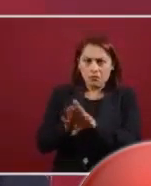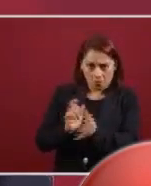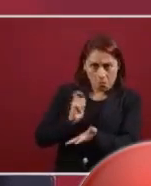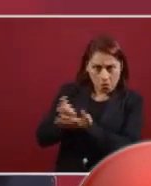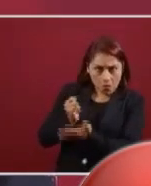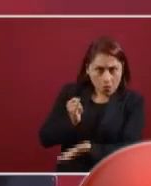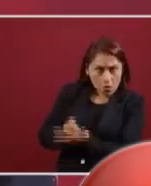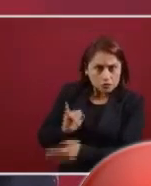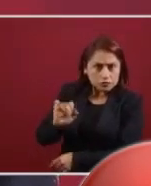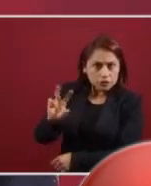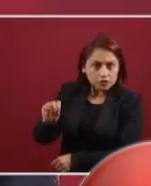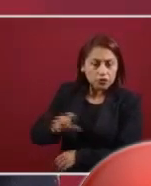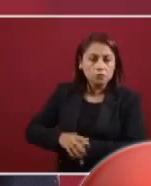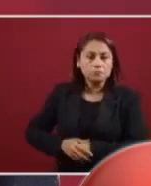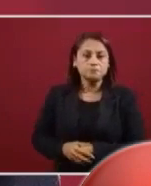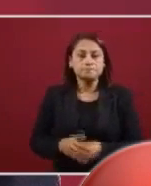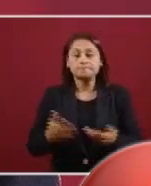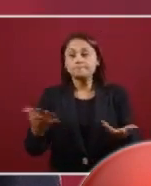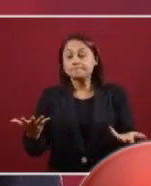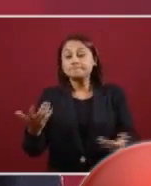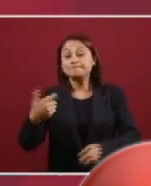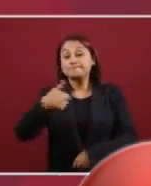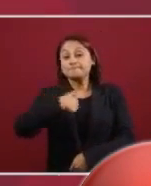he estado al corriente,